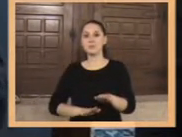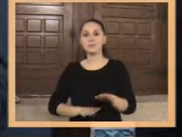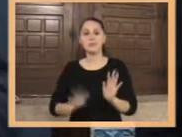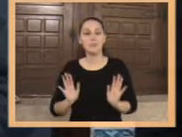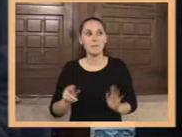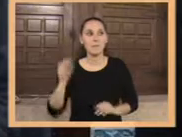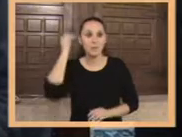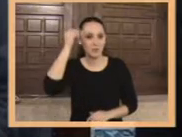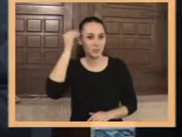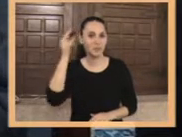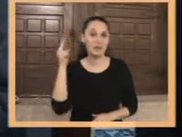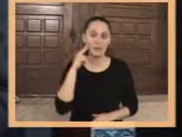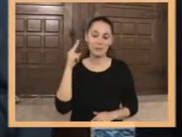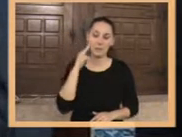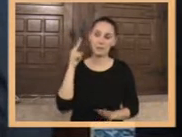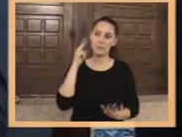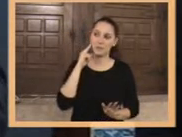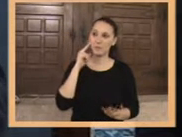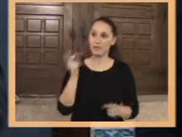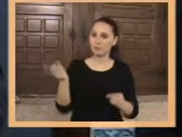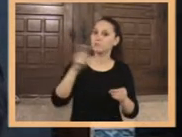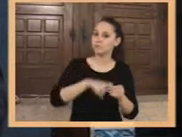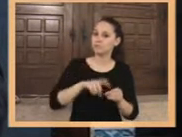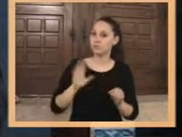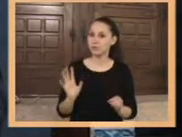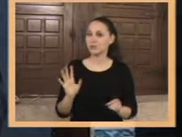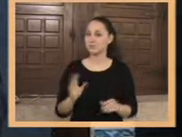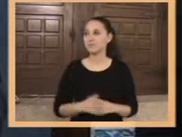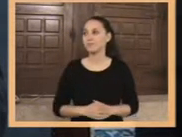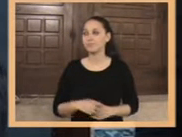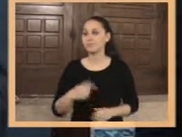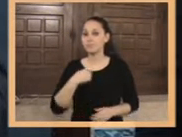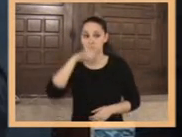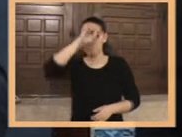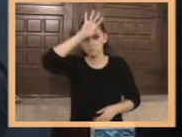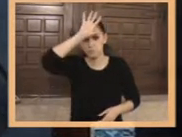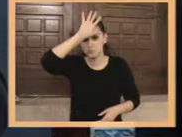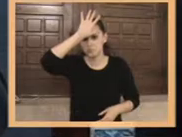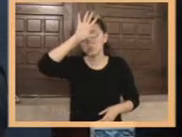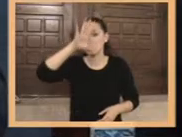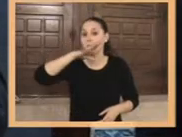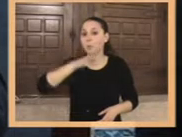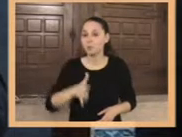poquito de miedo unirse a esto. Y cuando es sorprendente porque en otros ayuntamientos de otras ciudades